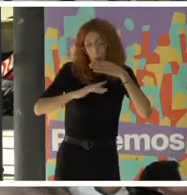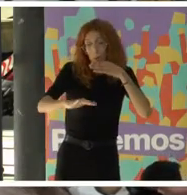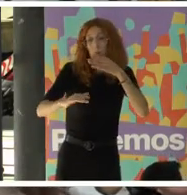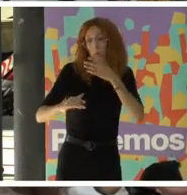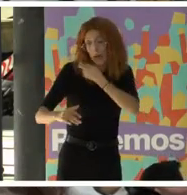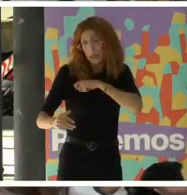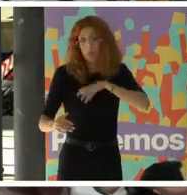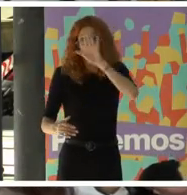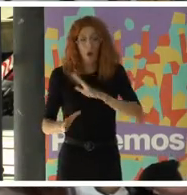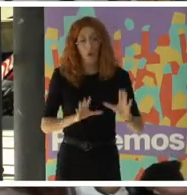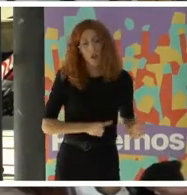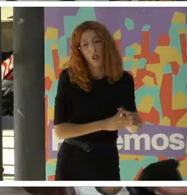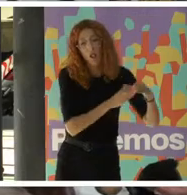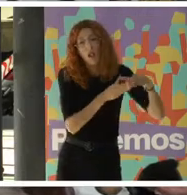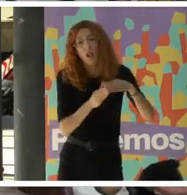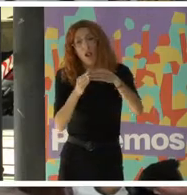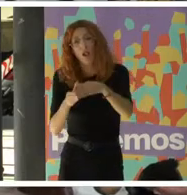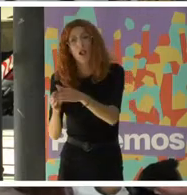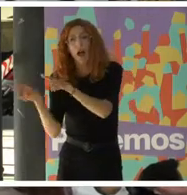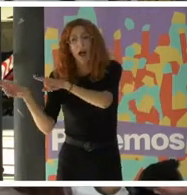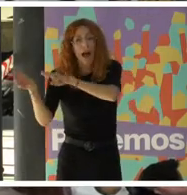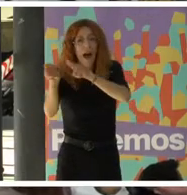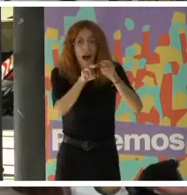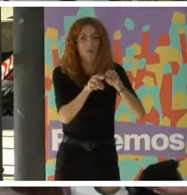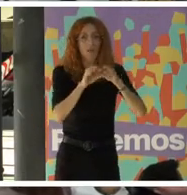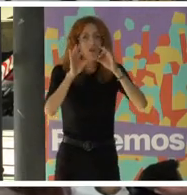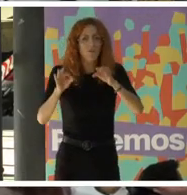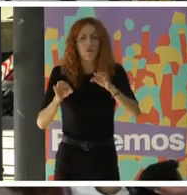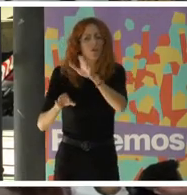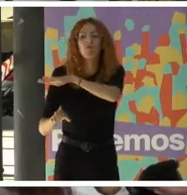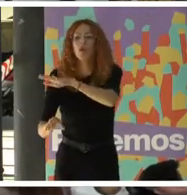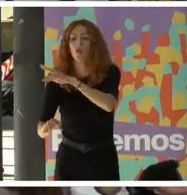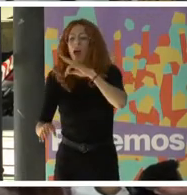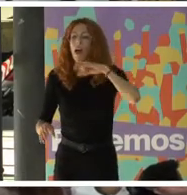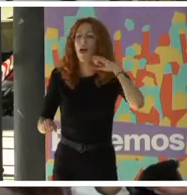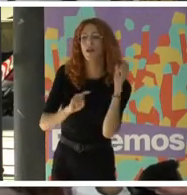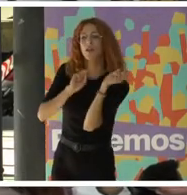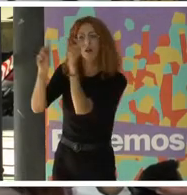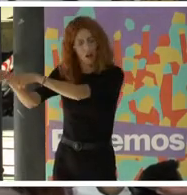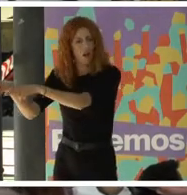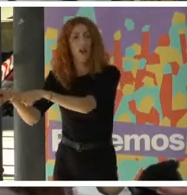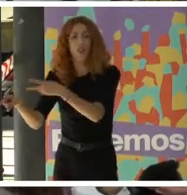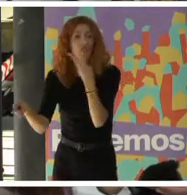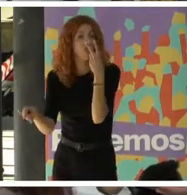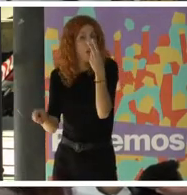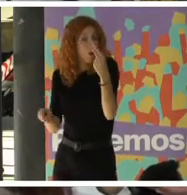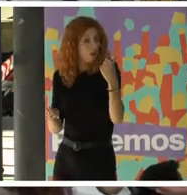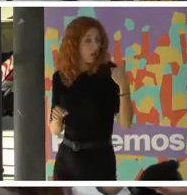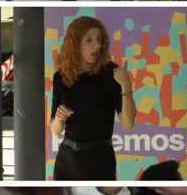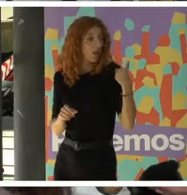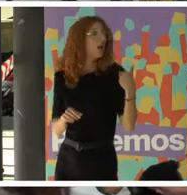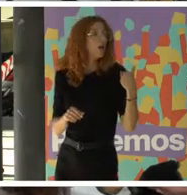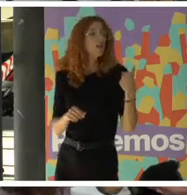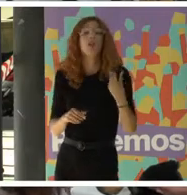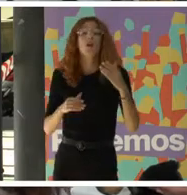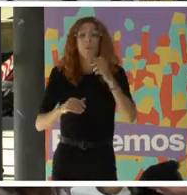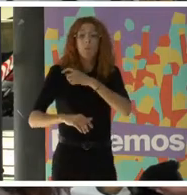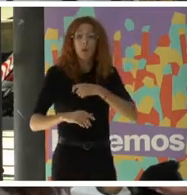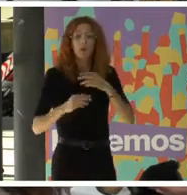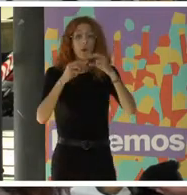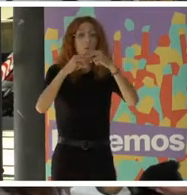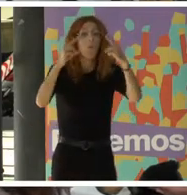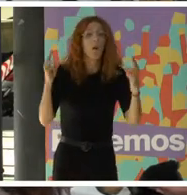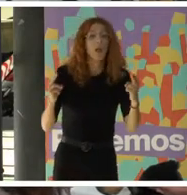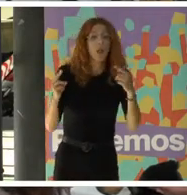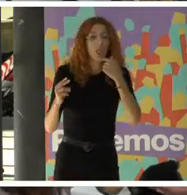un barco cargado de armas con destino a Israel. Desde hace 2 días, el ministro Puente, y aquí se lo vuelvo a decir